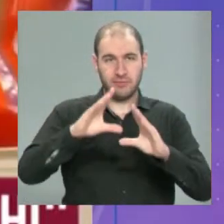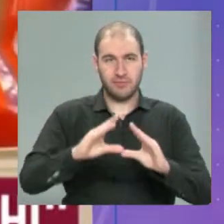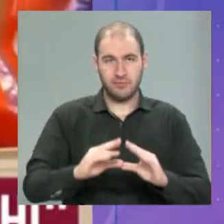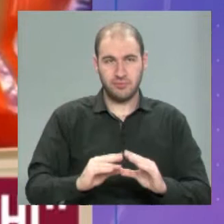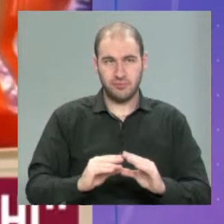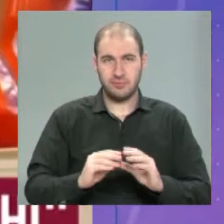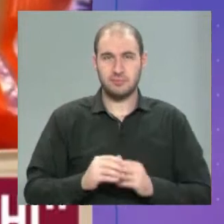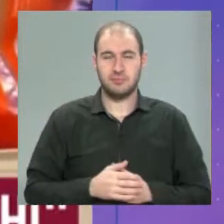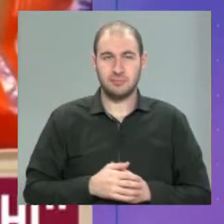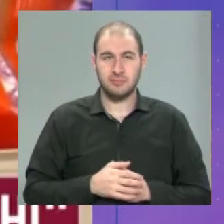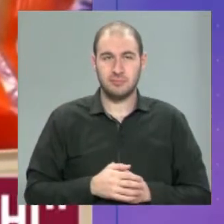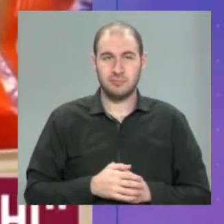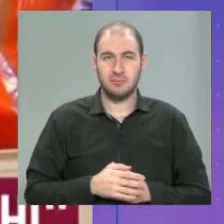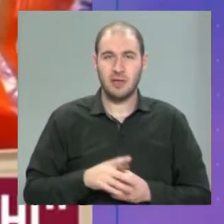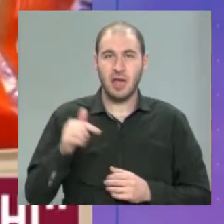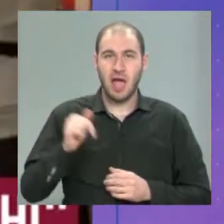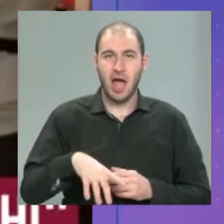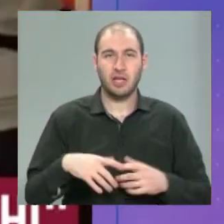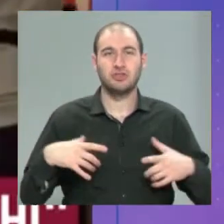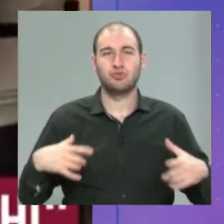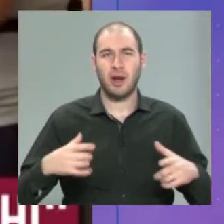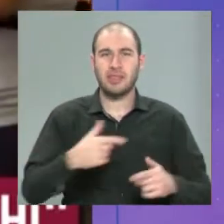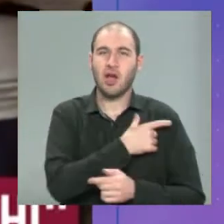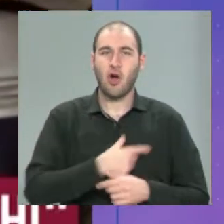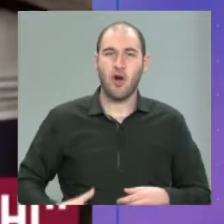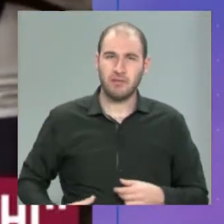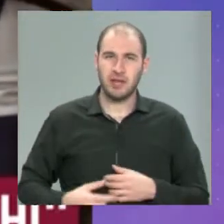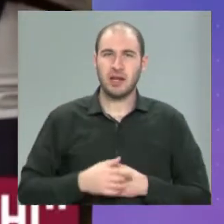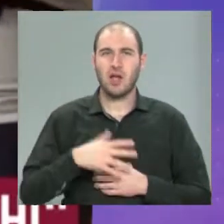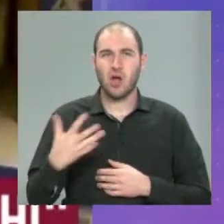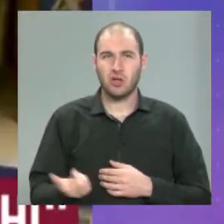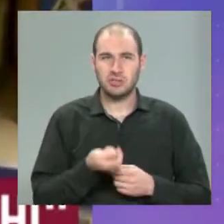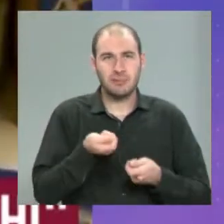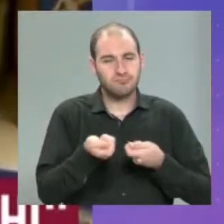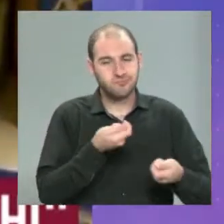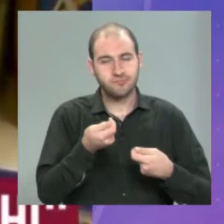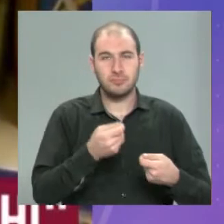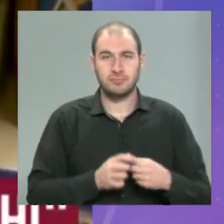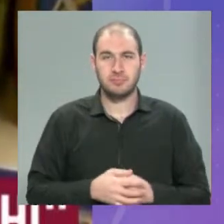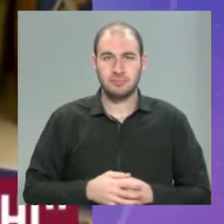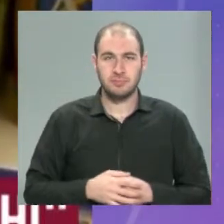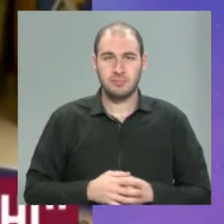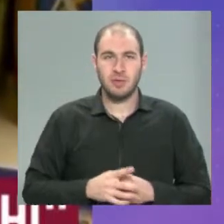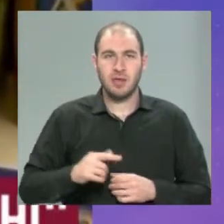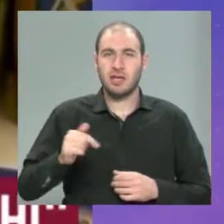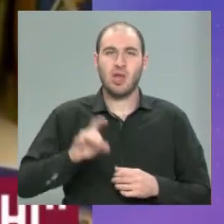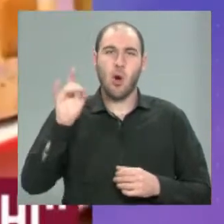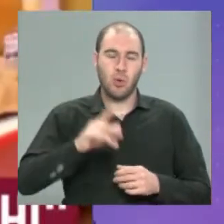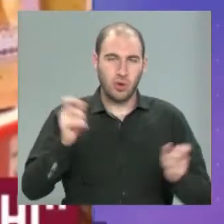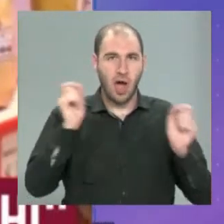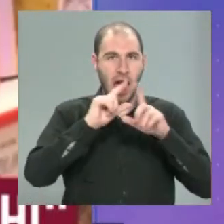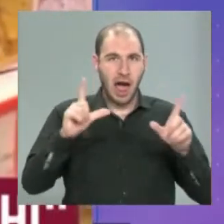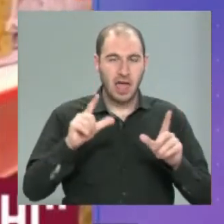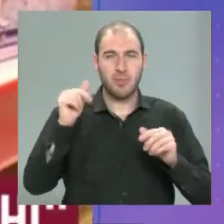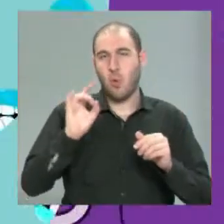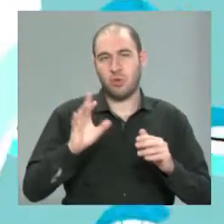de repente tenemos la suerte de que el gobierno consigue manejar la situación y no fue más que una alarma que